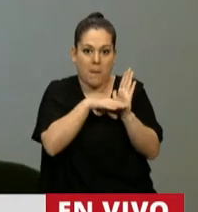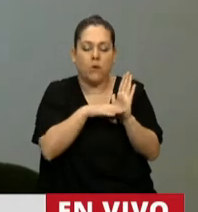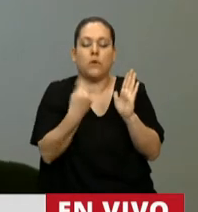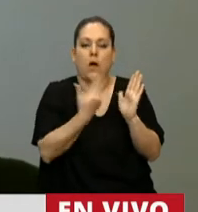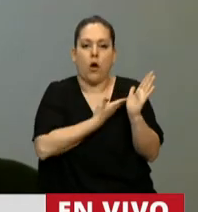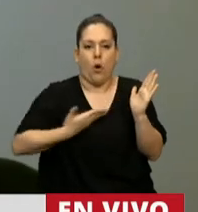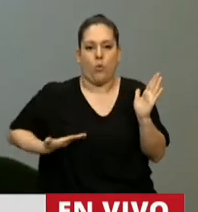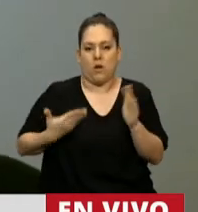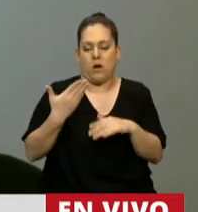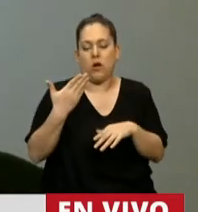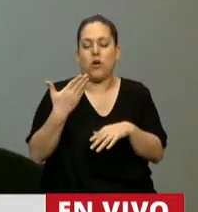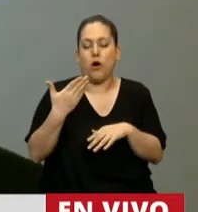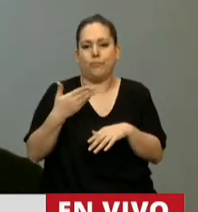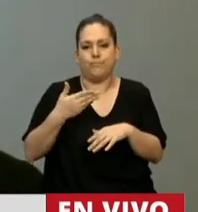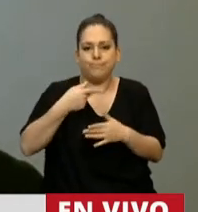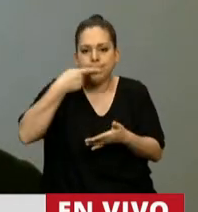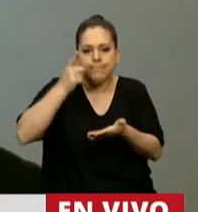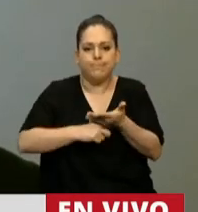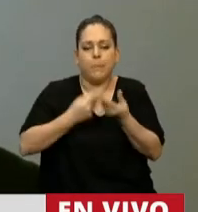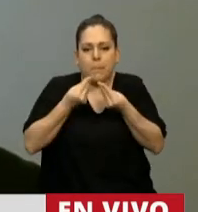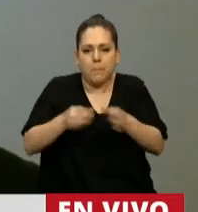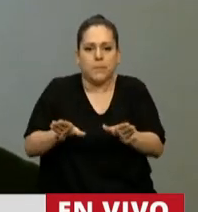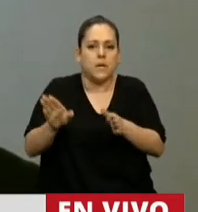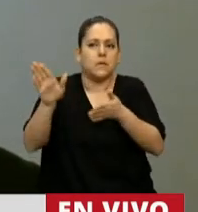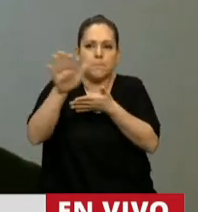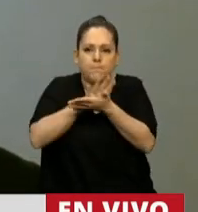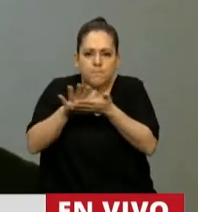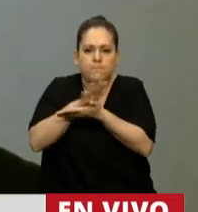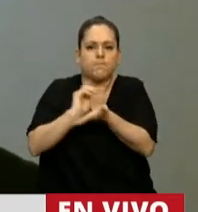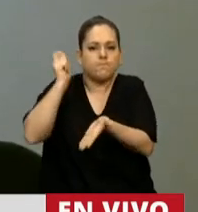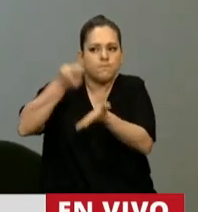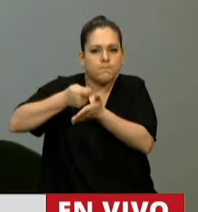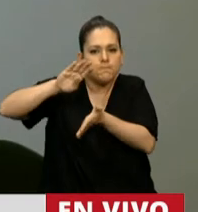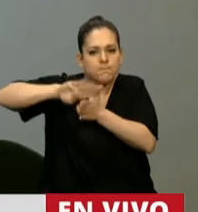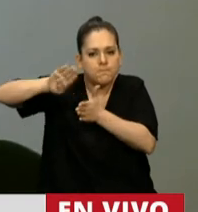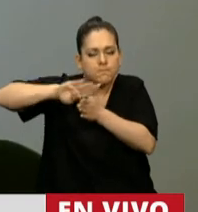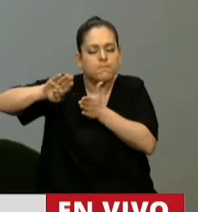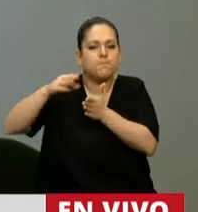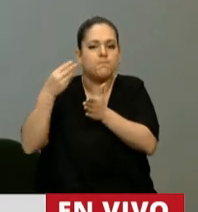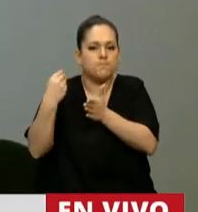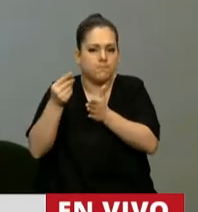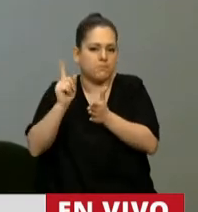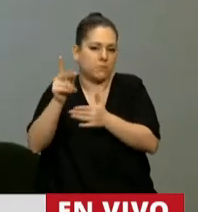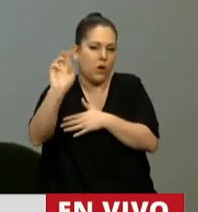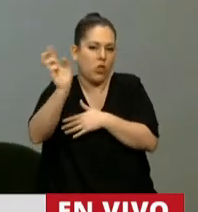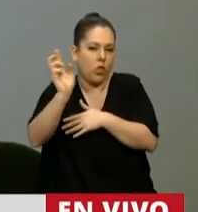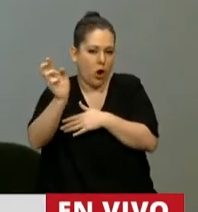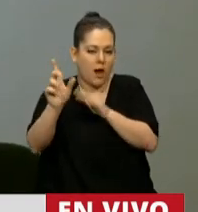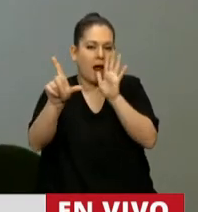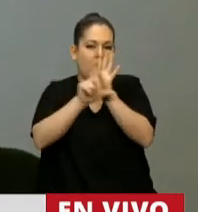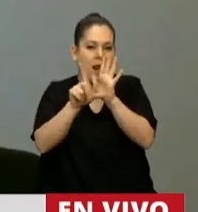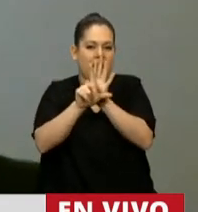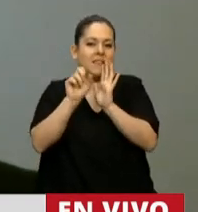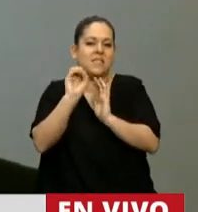Gobierno Nacional inició una renegociación de deuda con los tenedores en moneda extranjera bajo ley Nueva